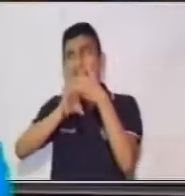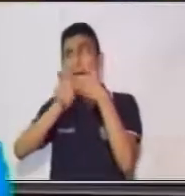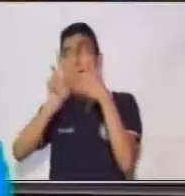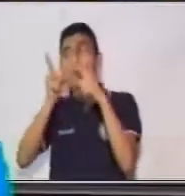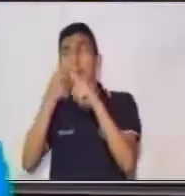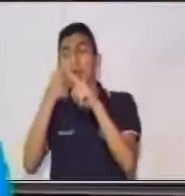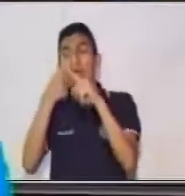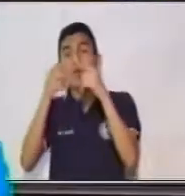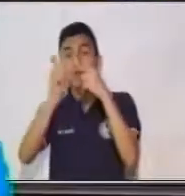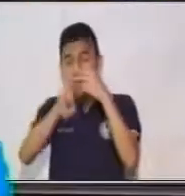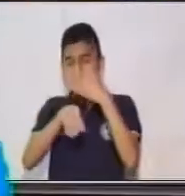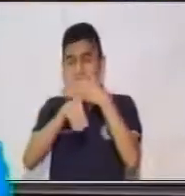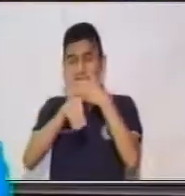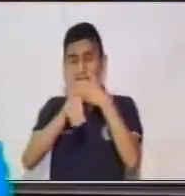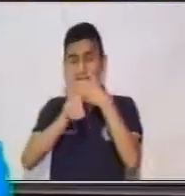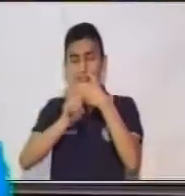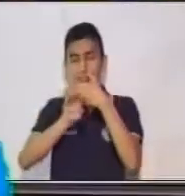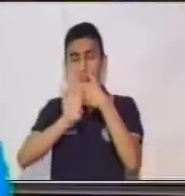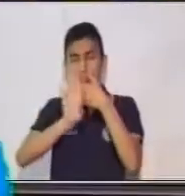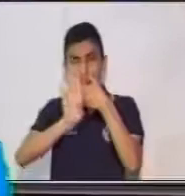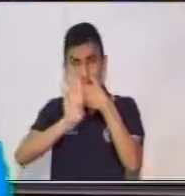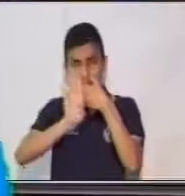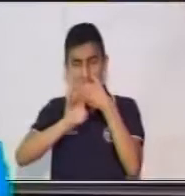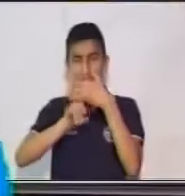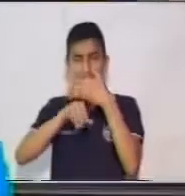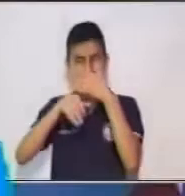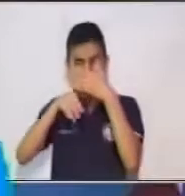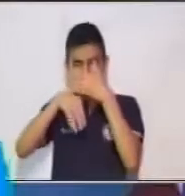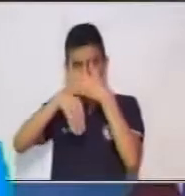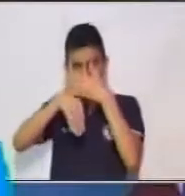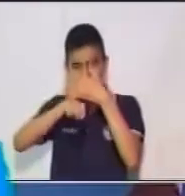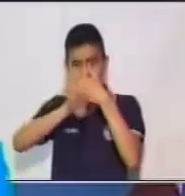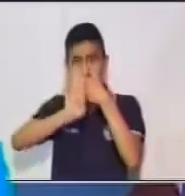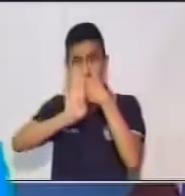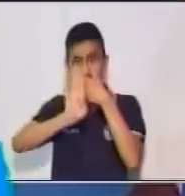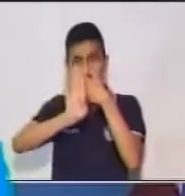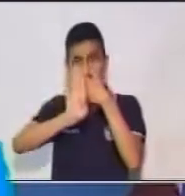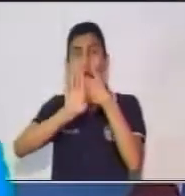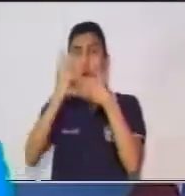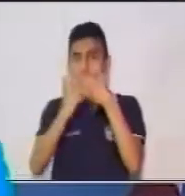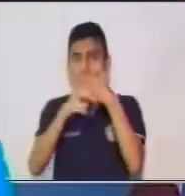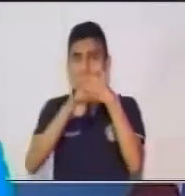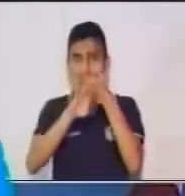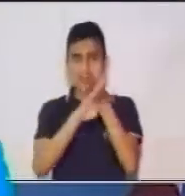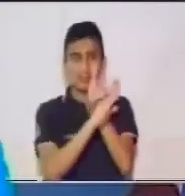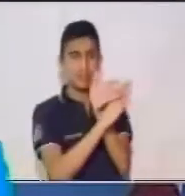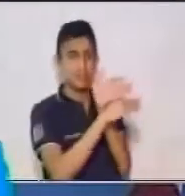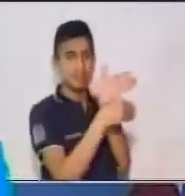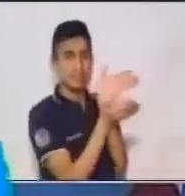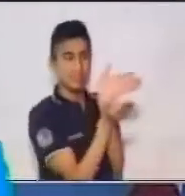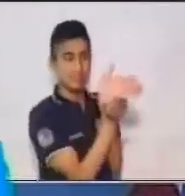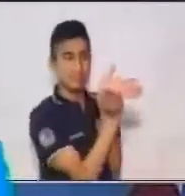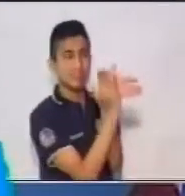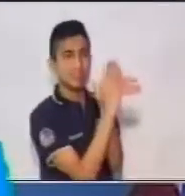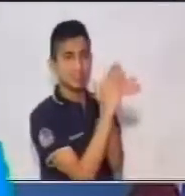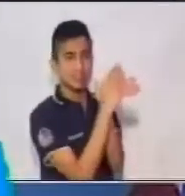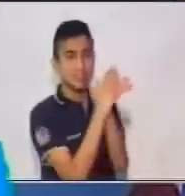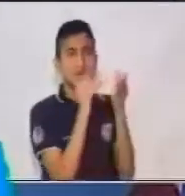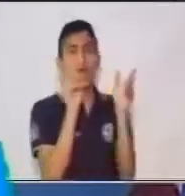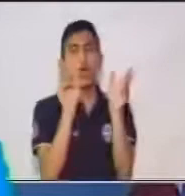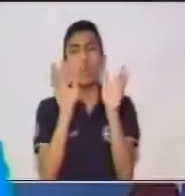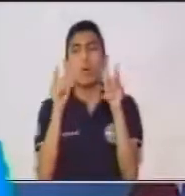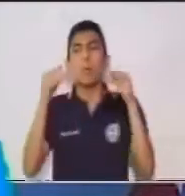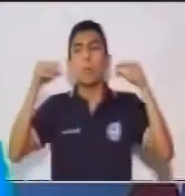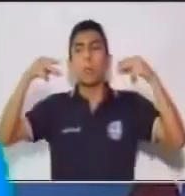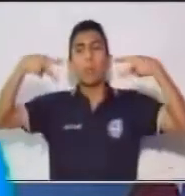pestaña para este lado y las dos puntitas que me quedan las voy a doblar